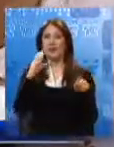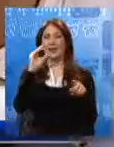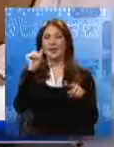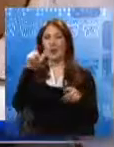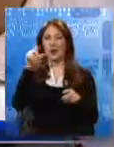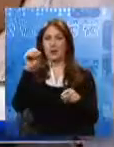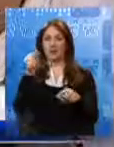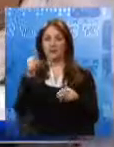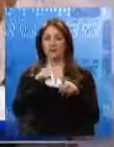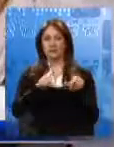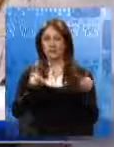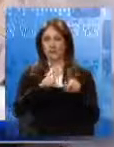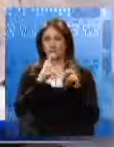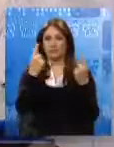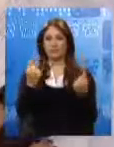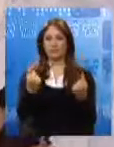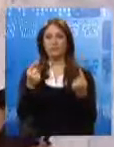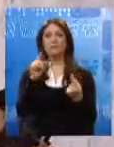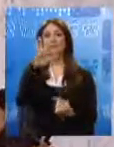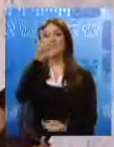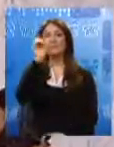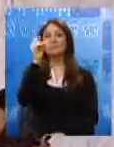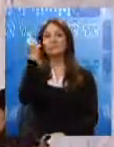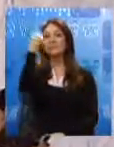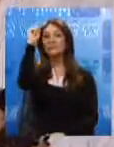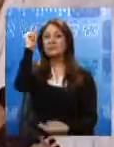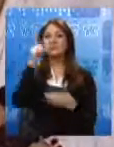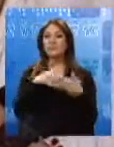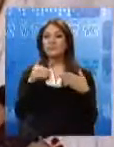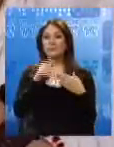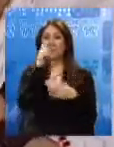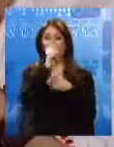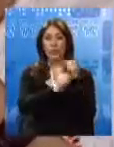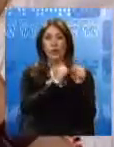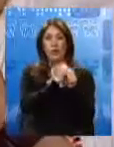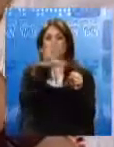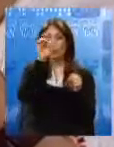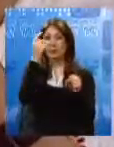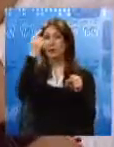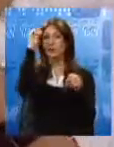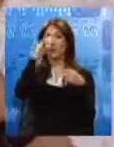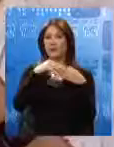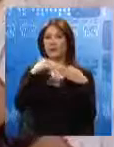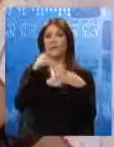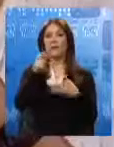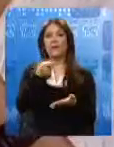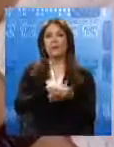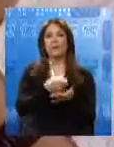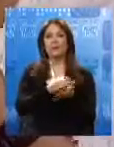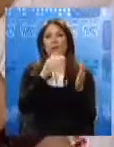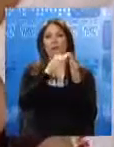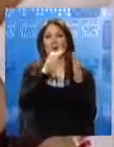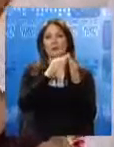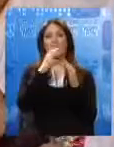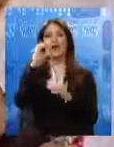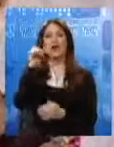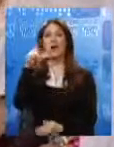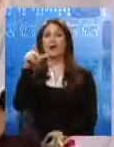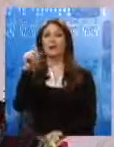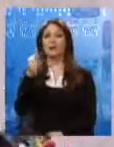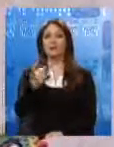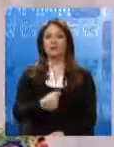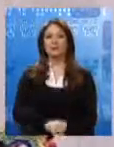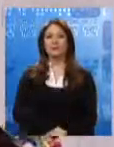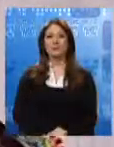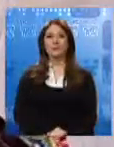no se les no ha movido más de 50 millones de dólares un año y de ahí le hicieron la compra de la casa a carlos pareja